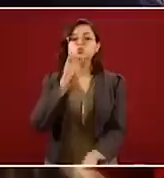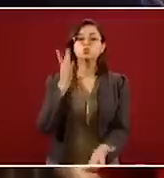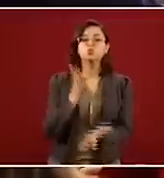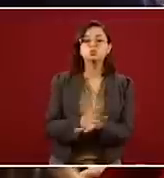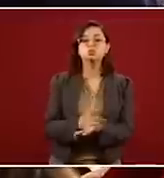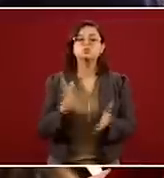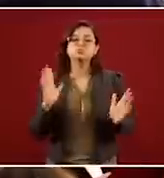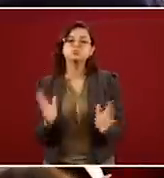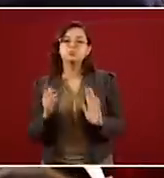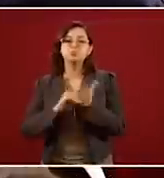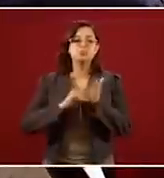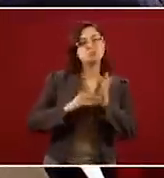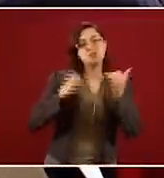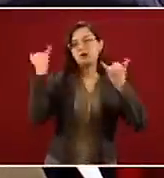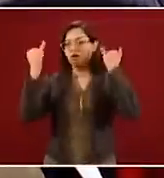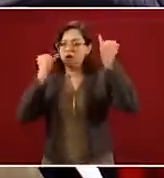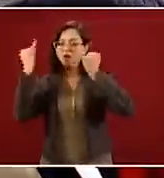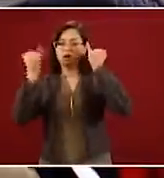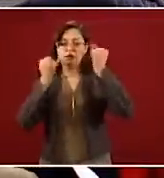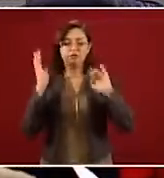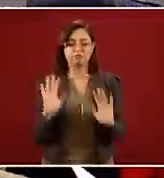maniobra para especular.